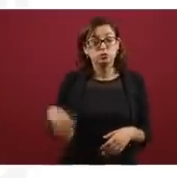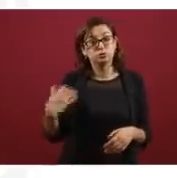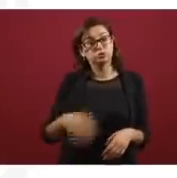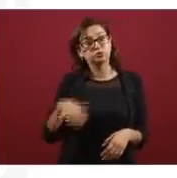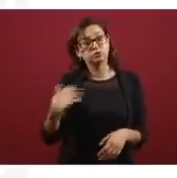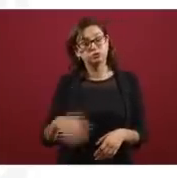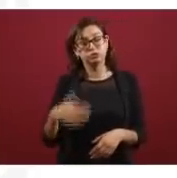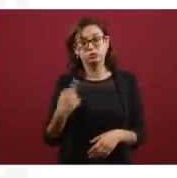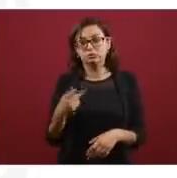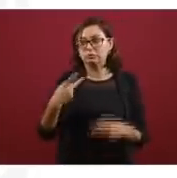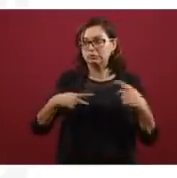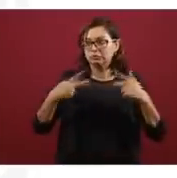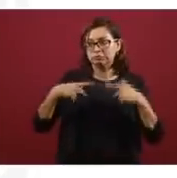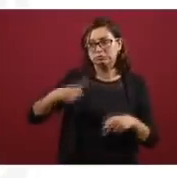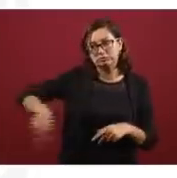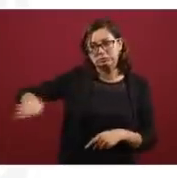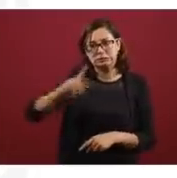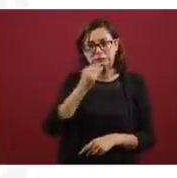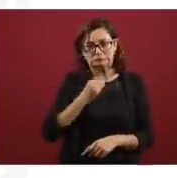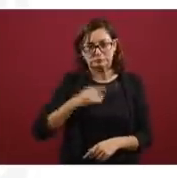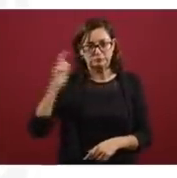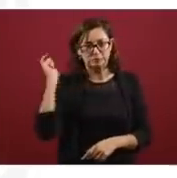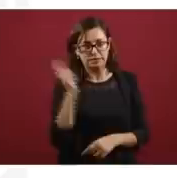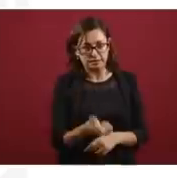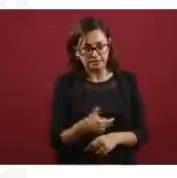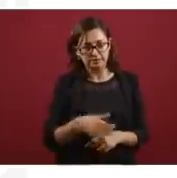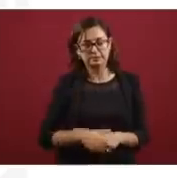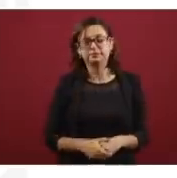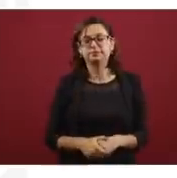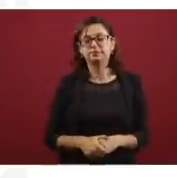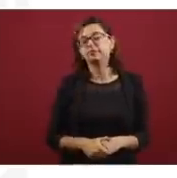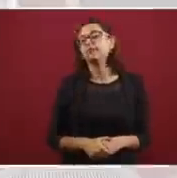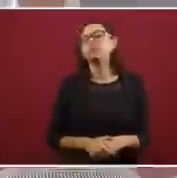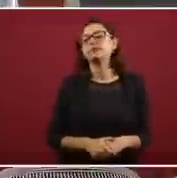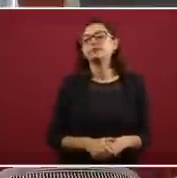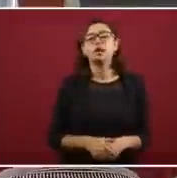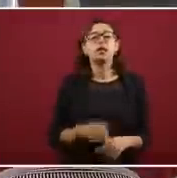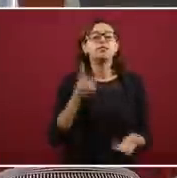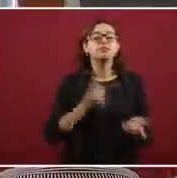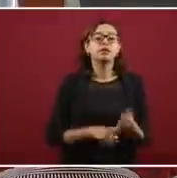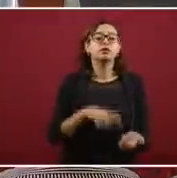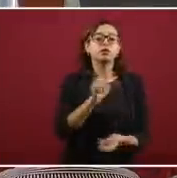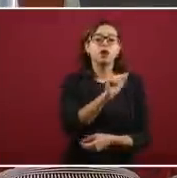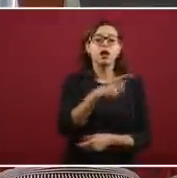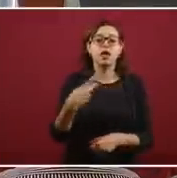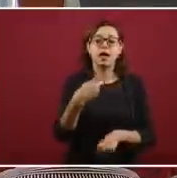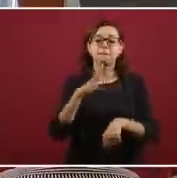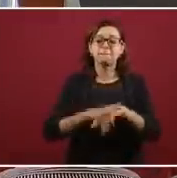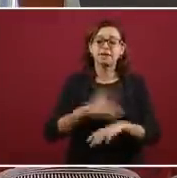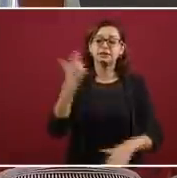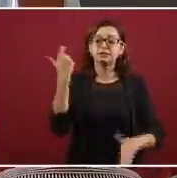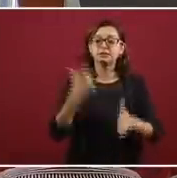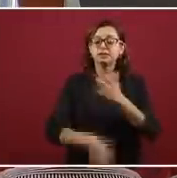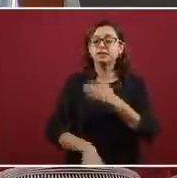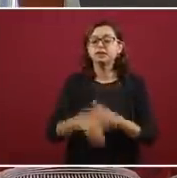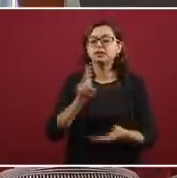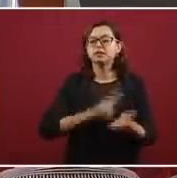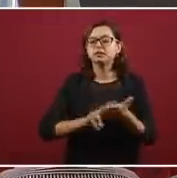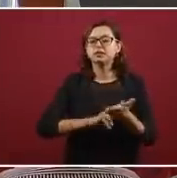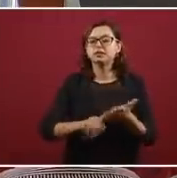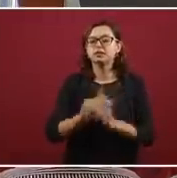este beneficio a los consumidores. En la app, el precio más bajo en la gasolina regular es de